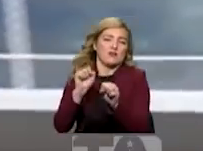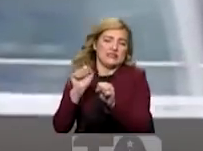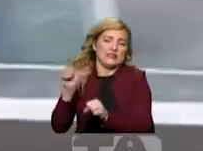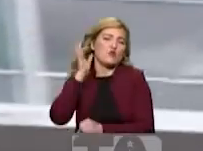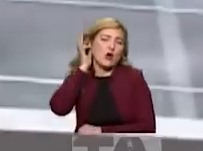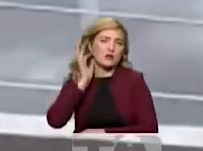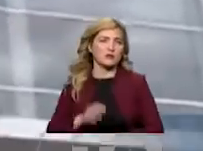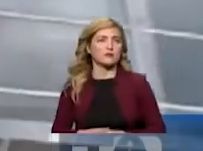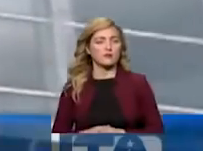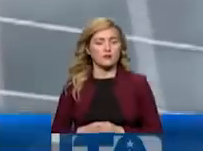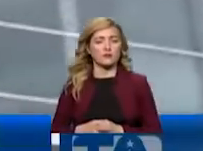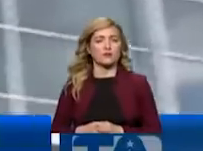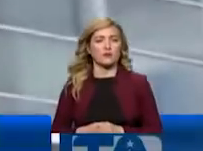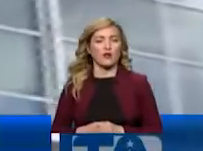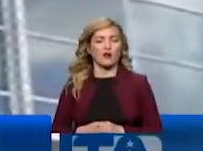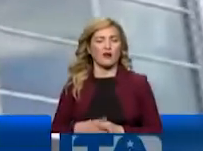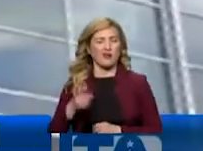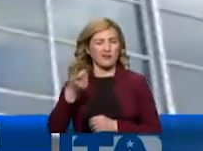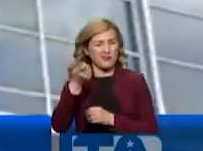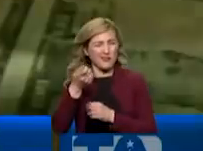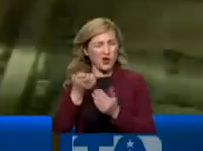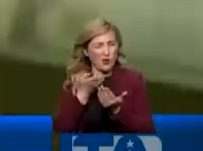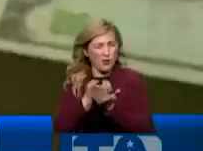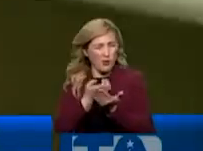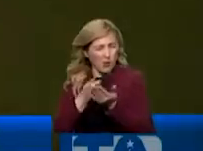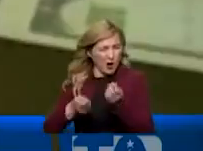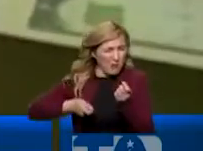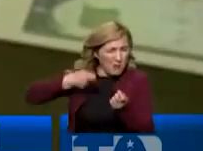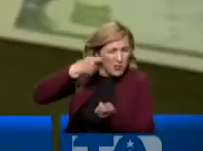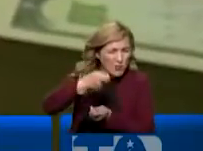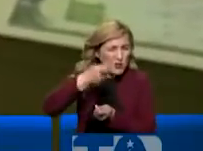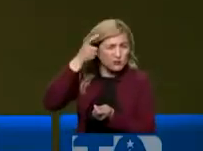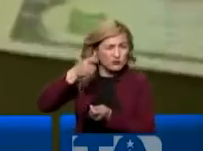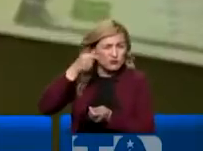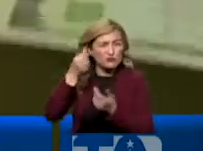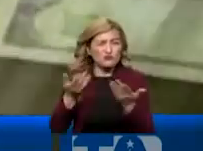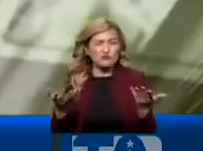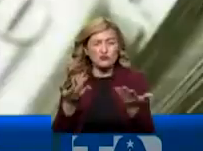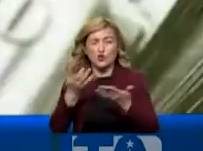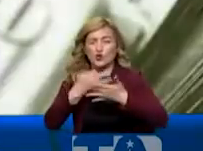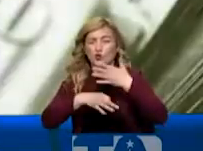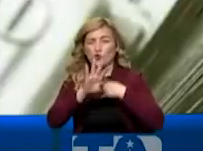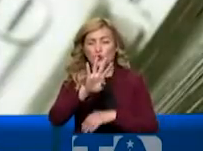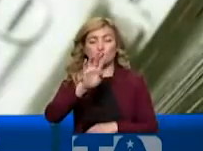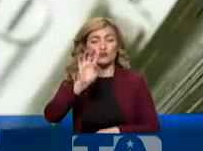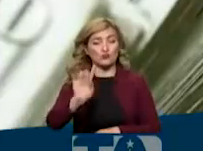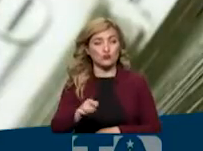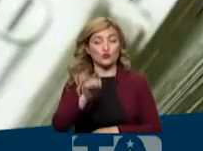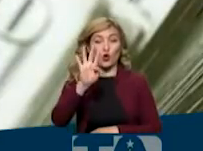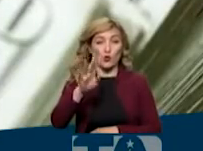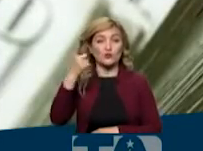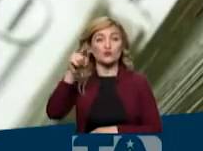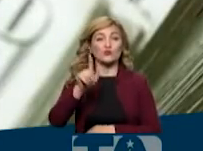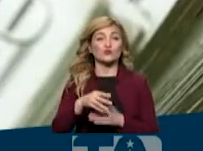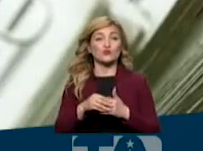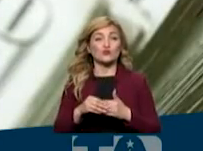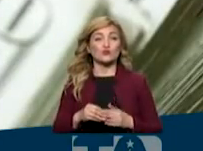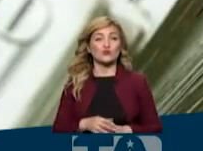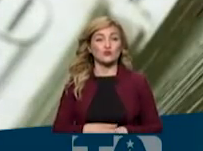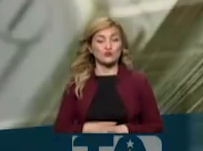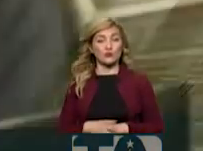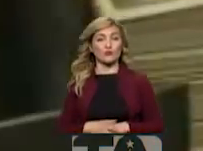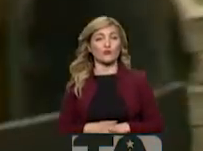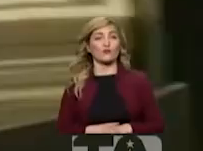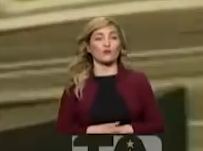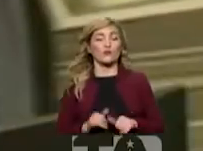a la reparación integral que debe cancelar Larrea al Estado ecuatoriano y que al momento asciende a 4,4 millones de dólares,